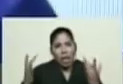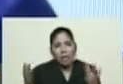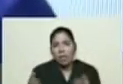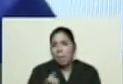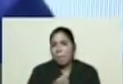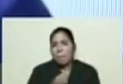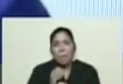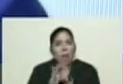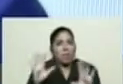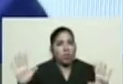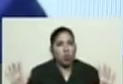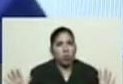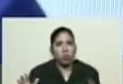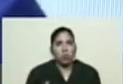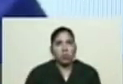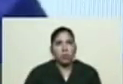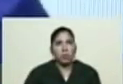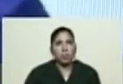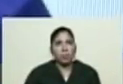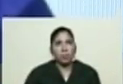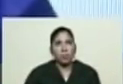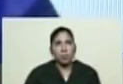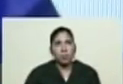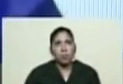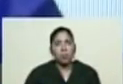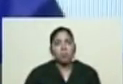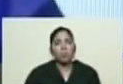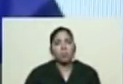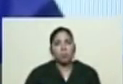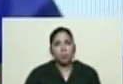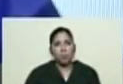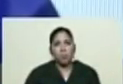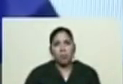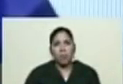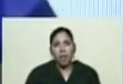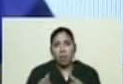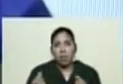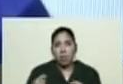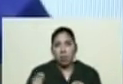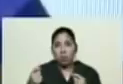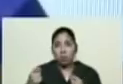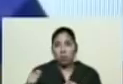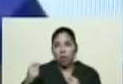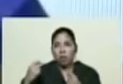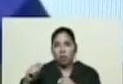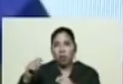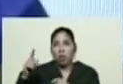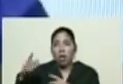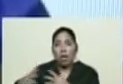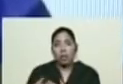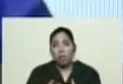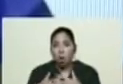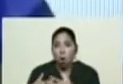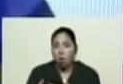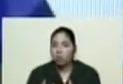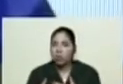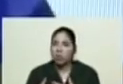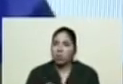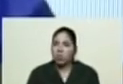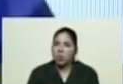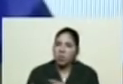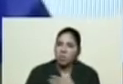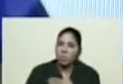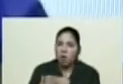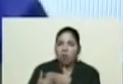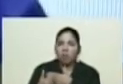extraordinarias, han derrotado una y otra vez los intentos del imperio, como Chávez y el